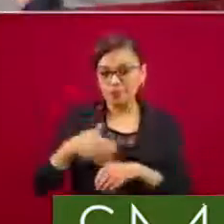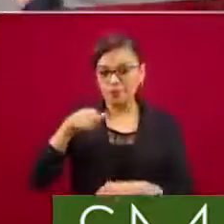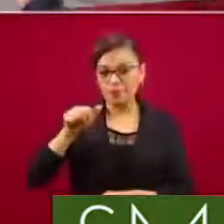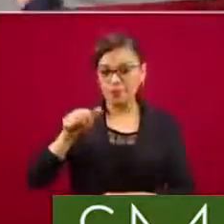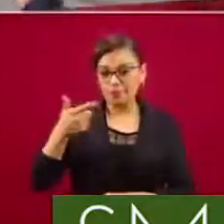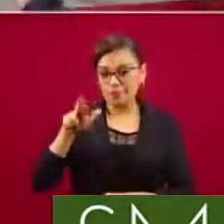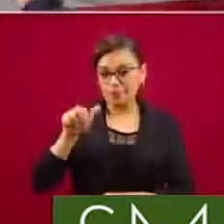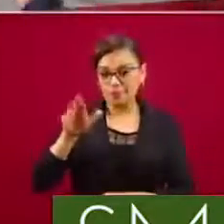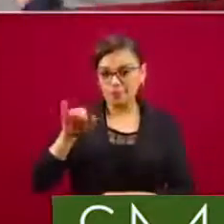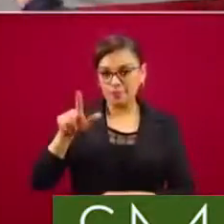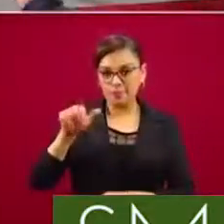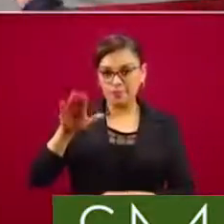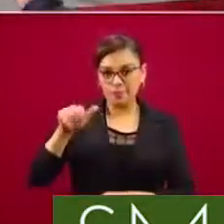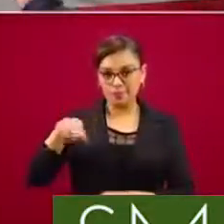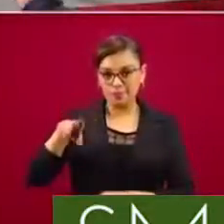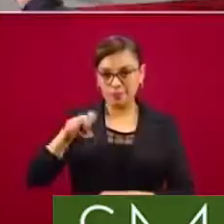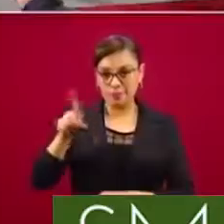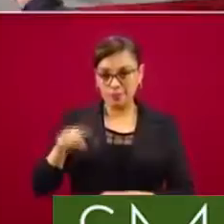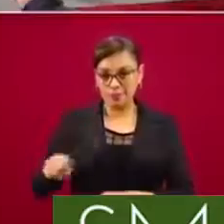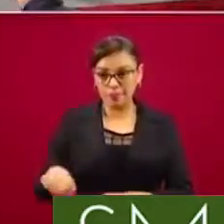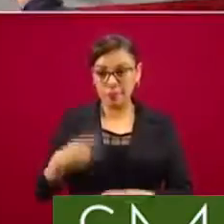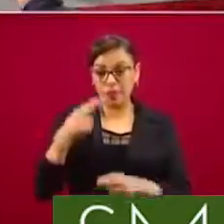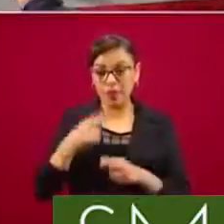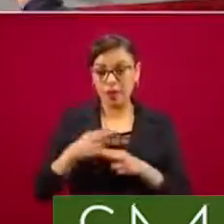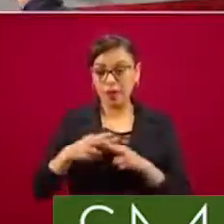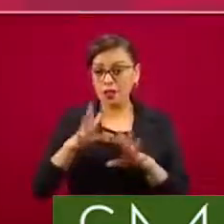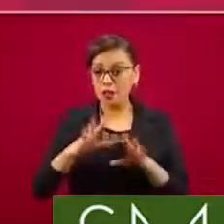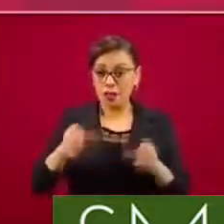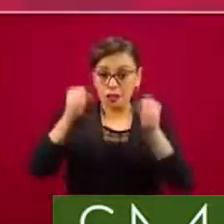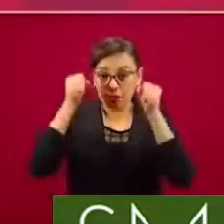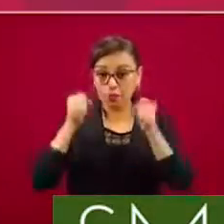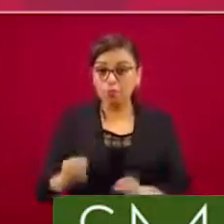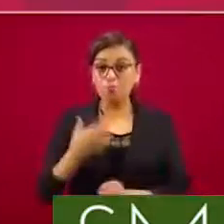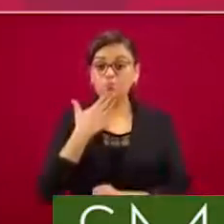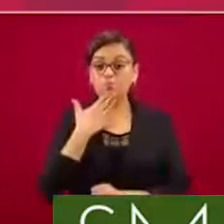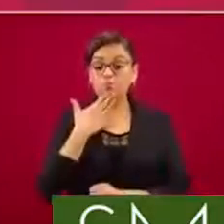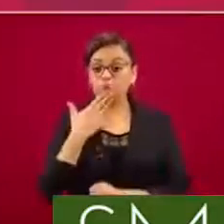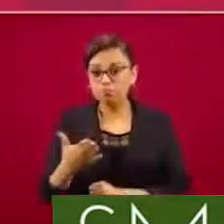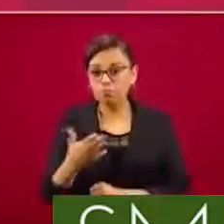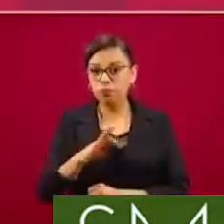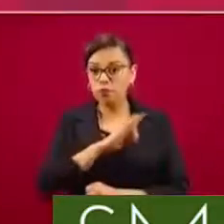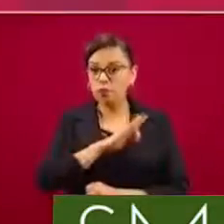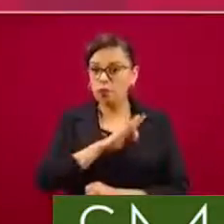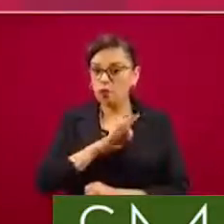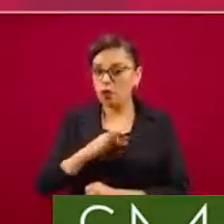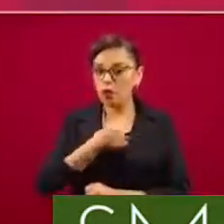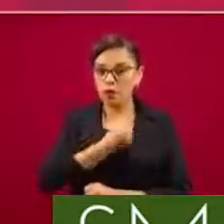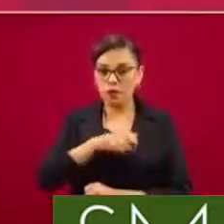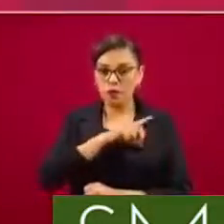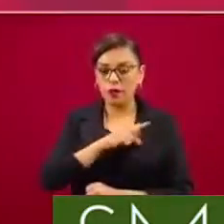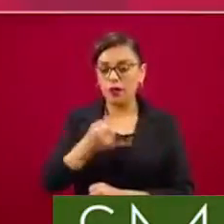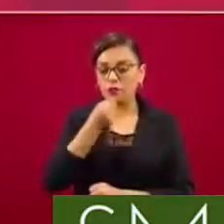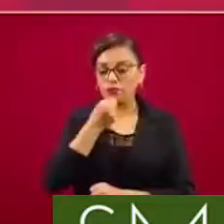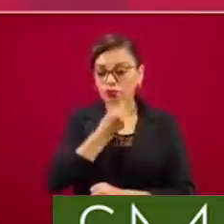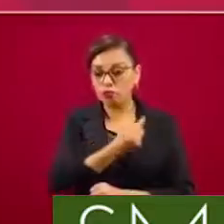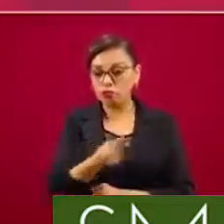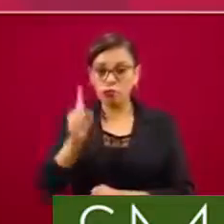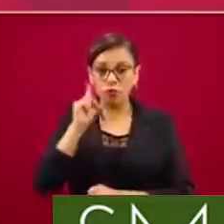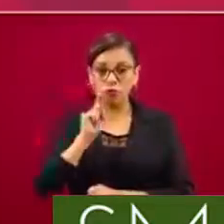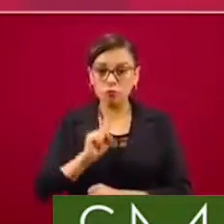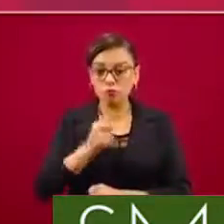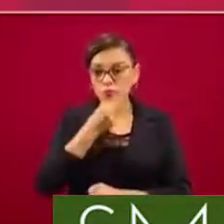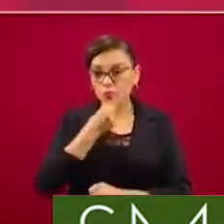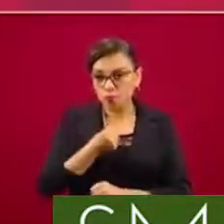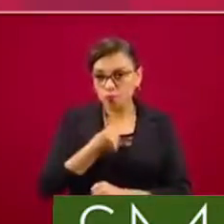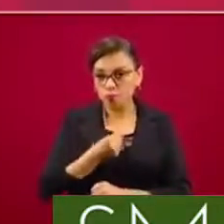el 1 de junio, pero que todo dependía de cómo estaban las cifras, los números. Pero ahora ya no se animó a decir ninguna cifra,